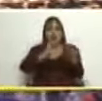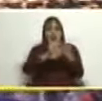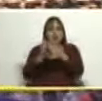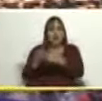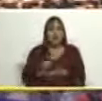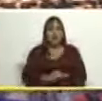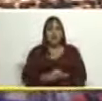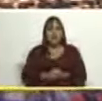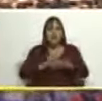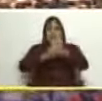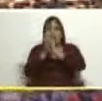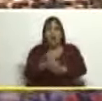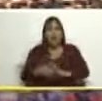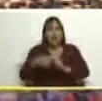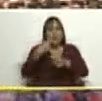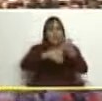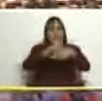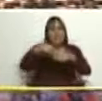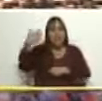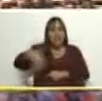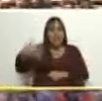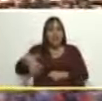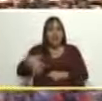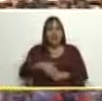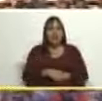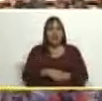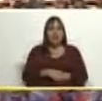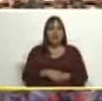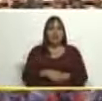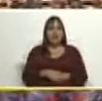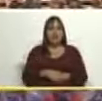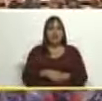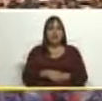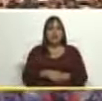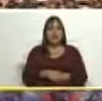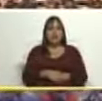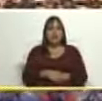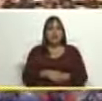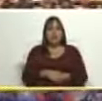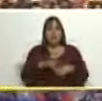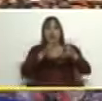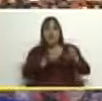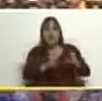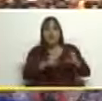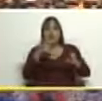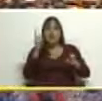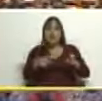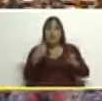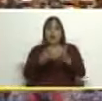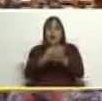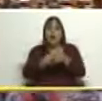rompemos la cadena especulativa del intermediario en calidad, en frescura y en precio.